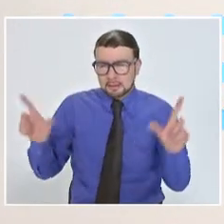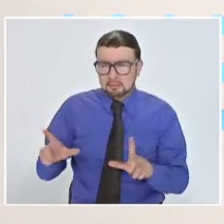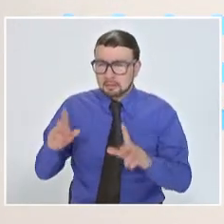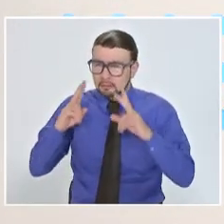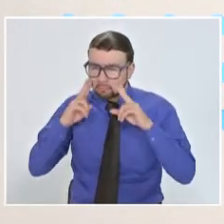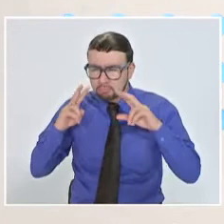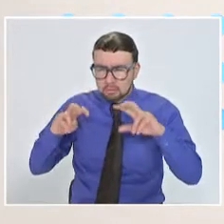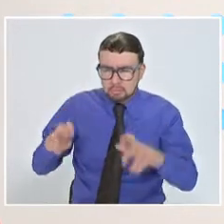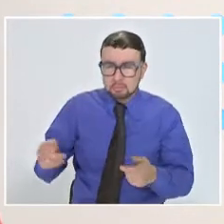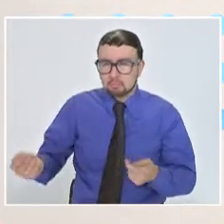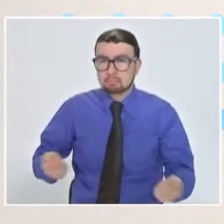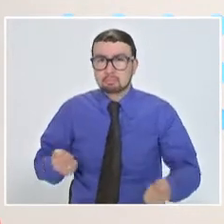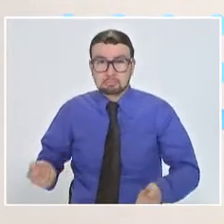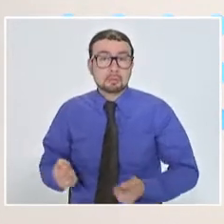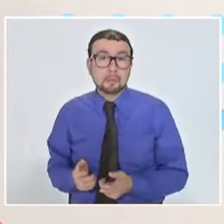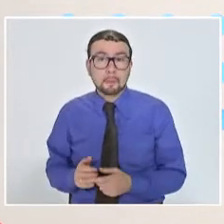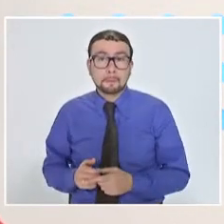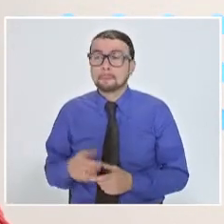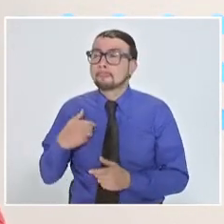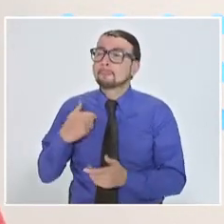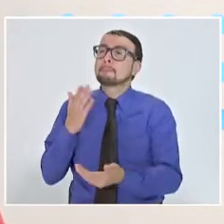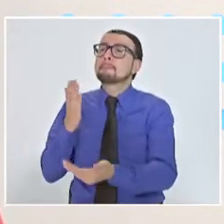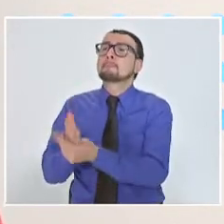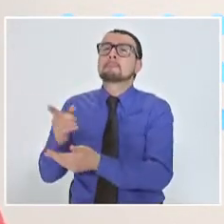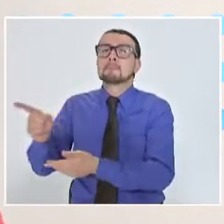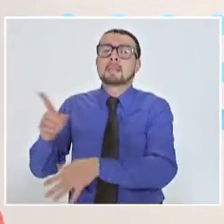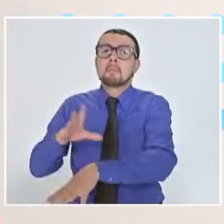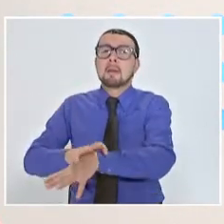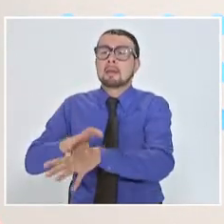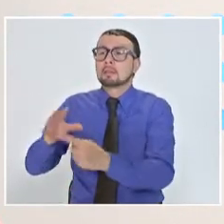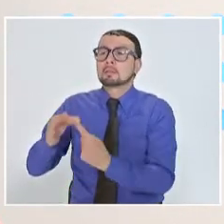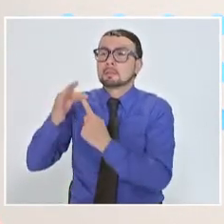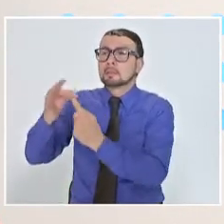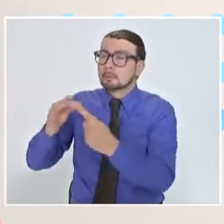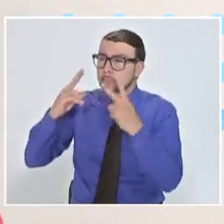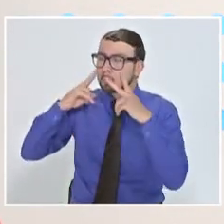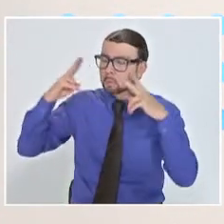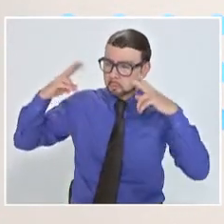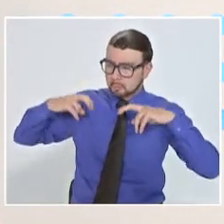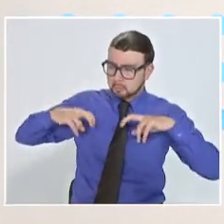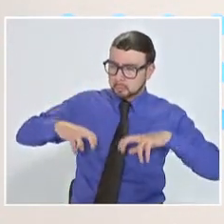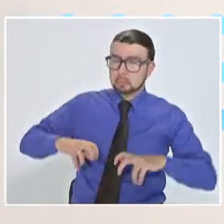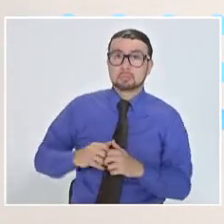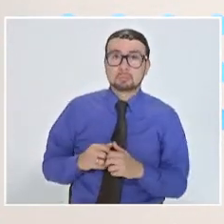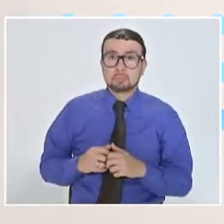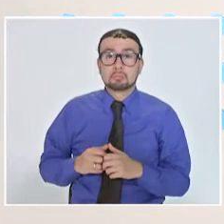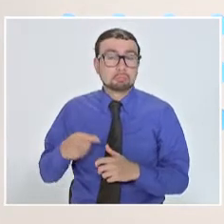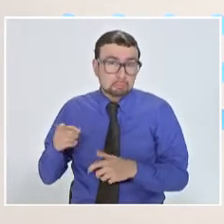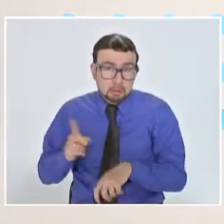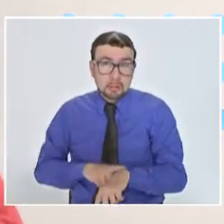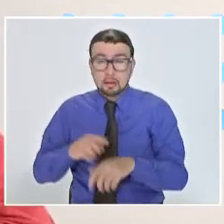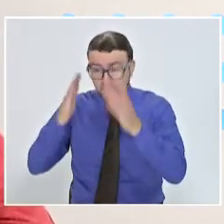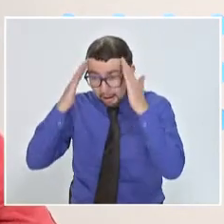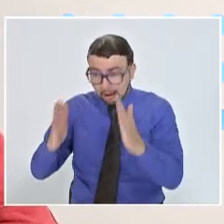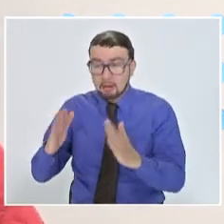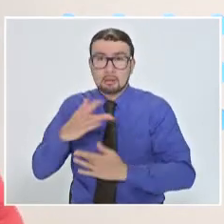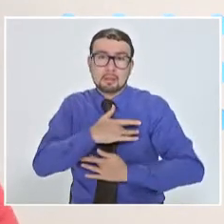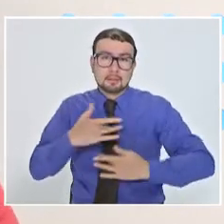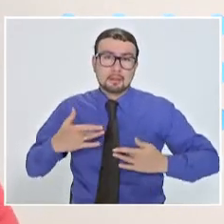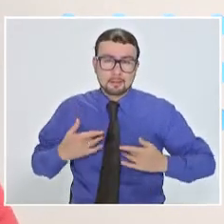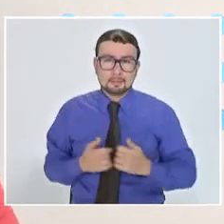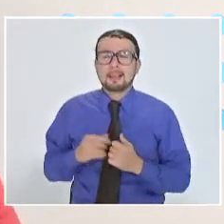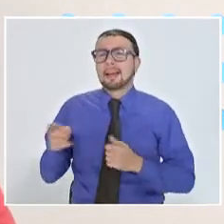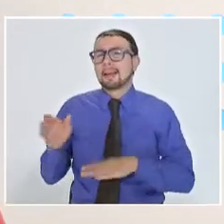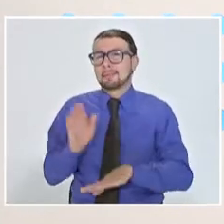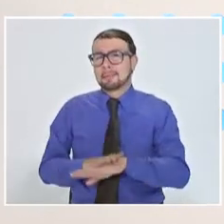preventivos, yo voy donde mi especialista a que me revise, le dedica tiempo a su salud, y eso permitió en el